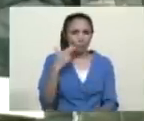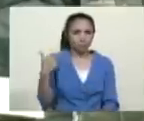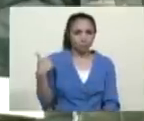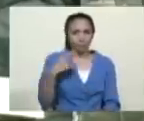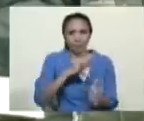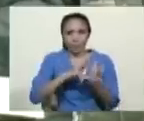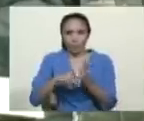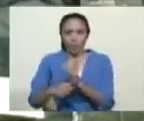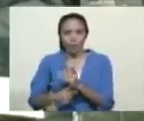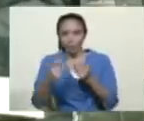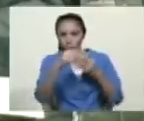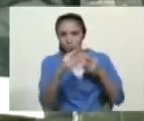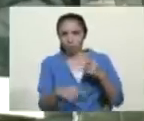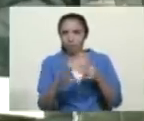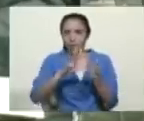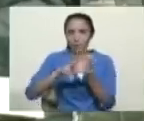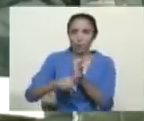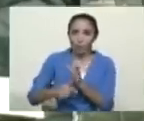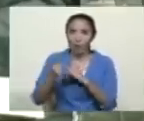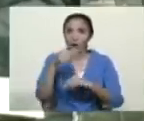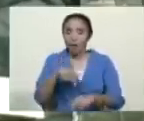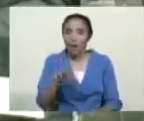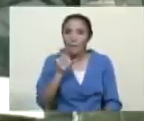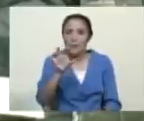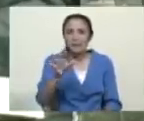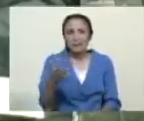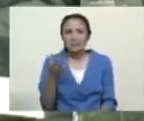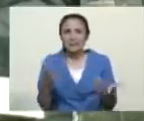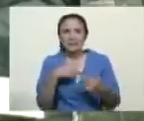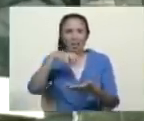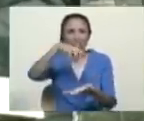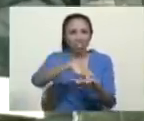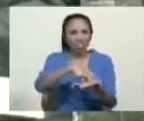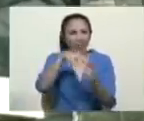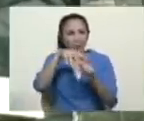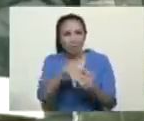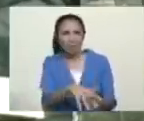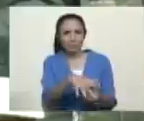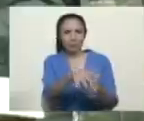robo para que el país esté de rodillas